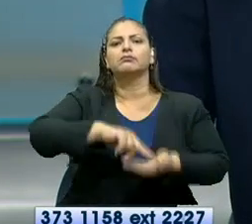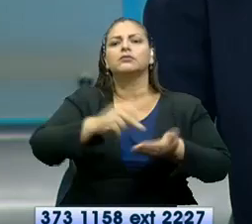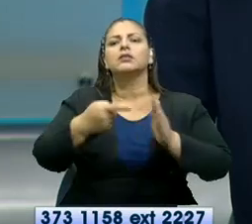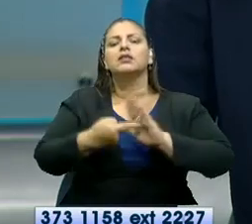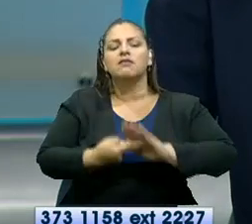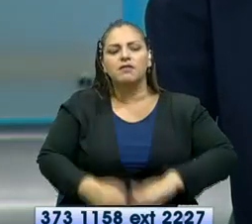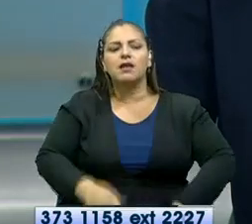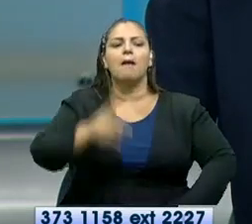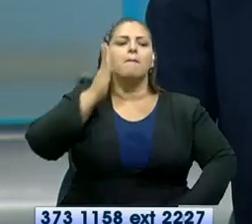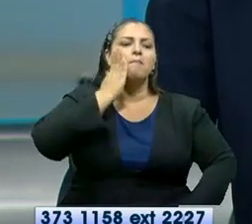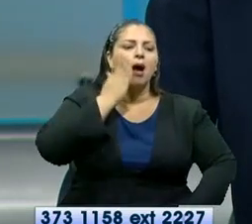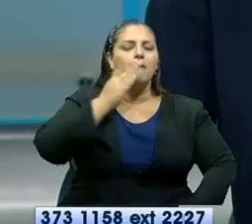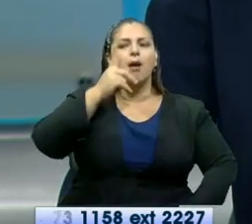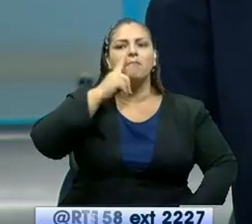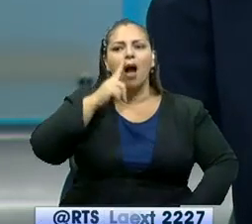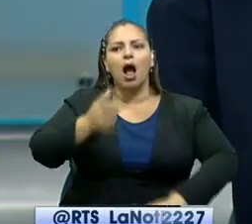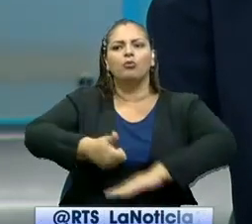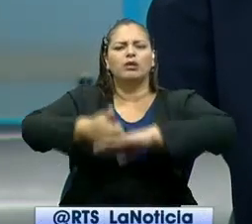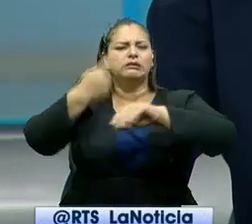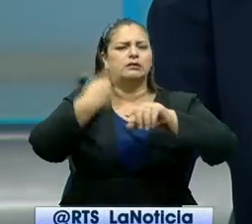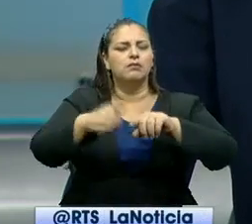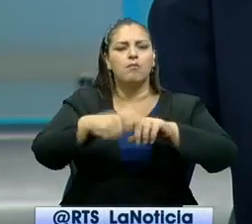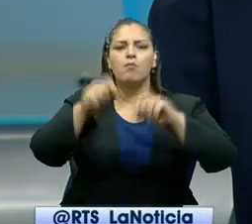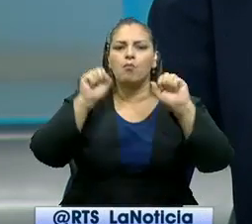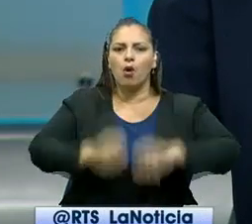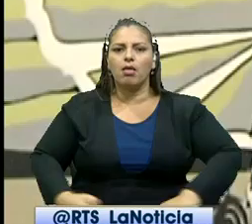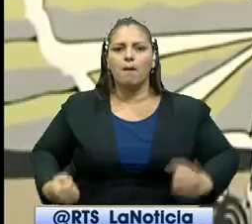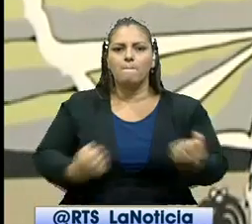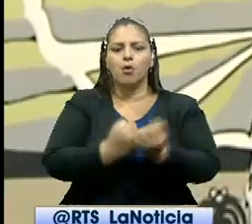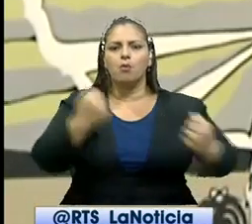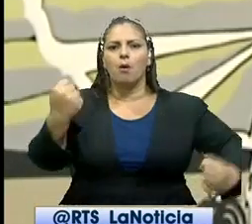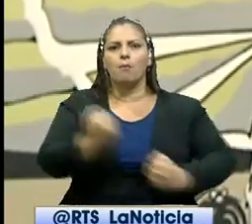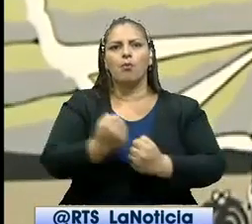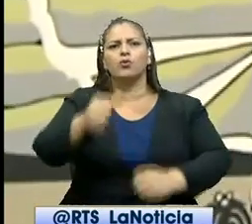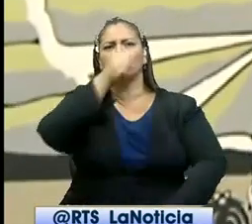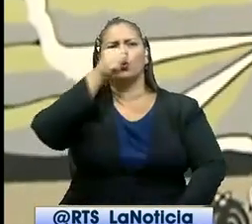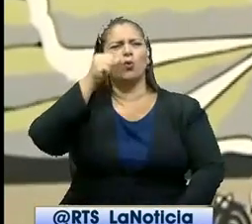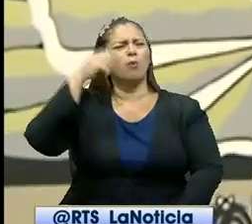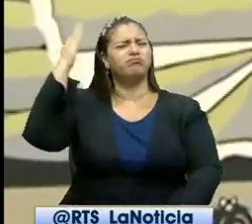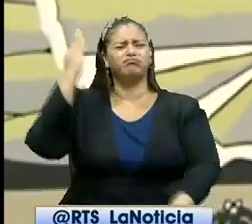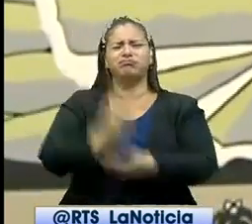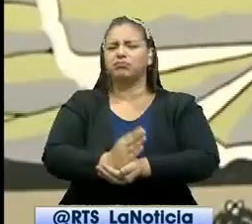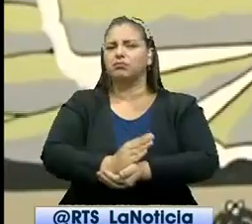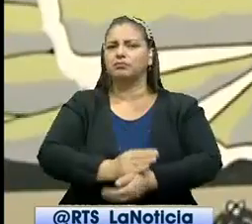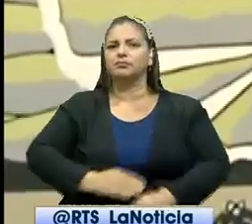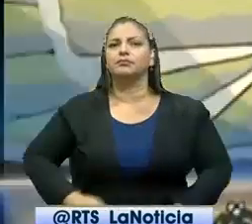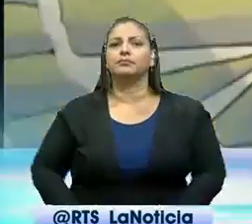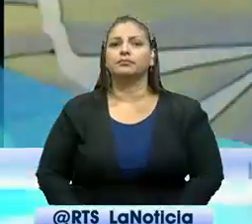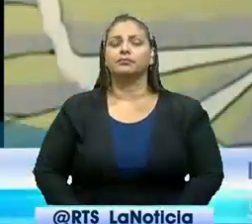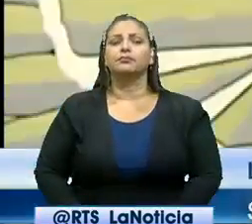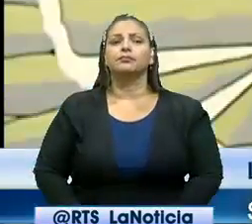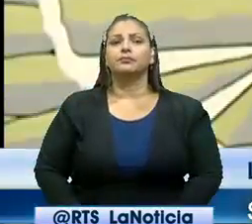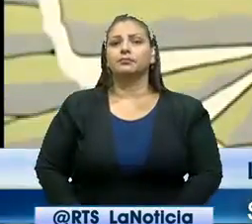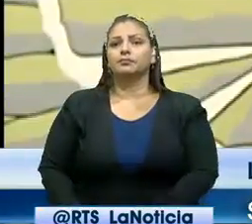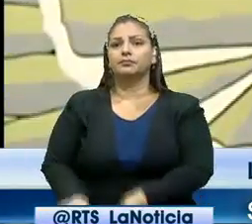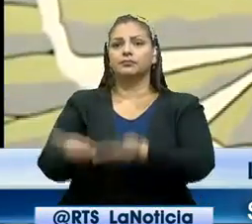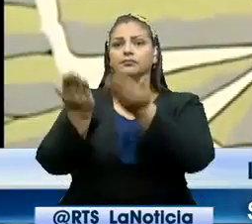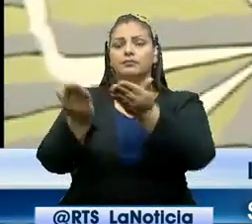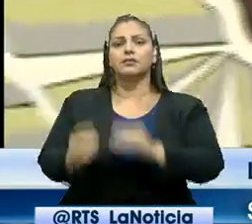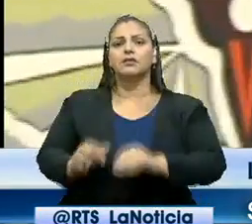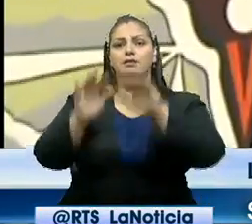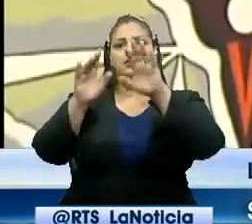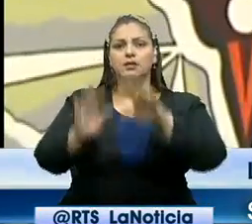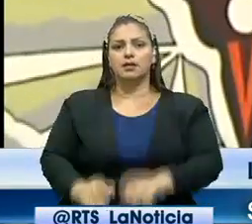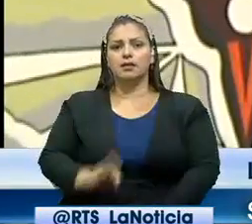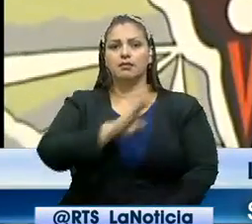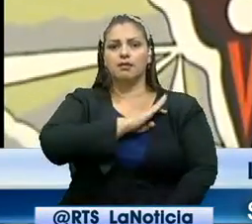en conjunto contra este gran problema. Al Ecuador como una estrategia de prevención. Cumpliendo agenda en Guayaquil, la